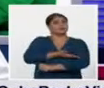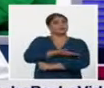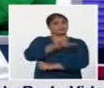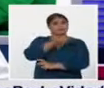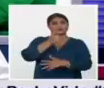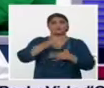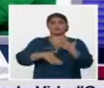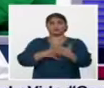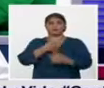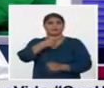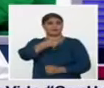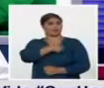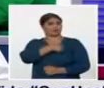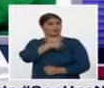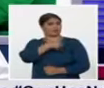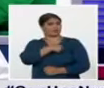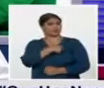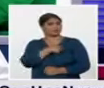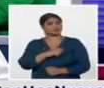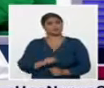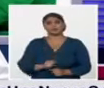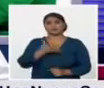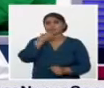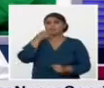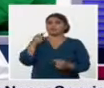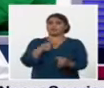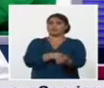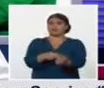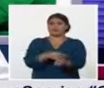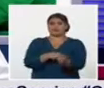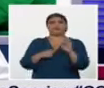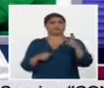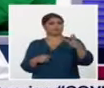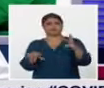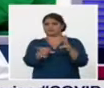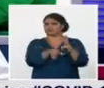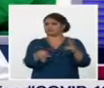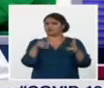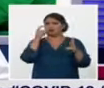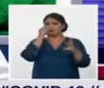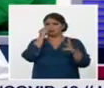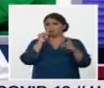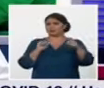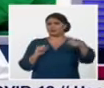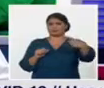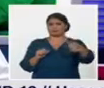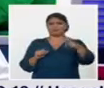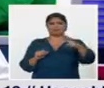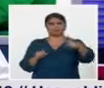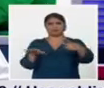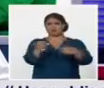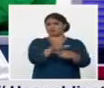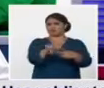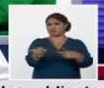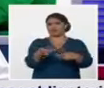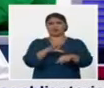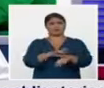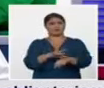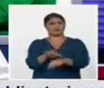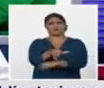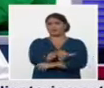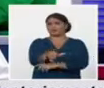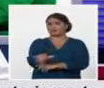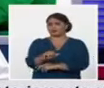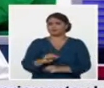cardiopatía isquémica y una diabetes mellitus en este caso. Además, esta paciente había sido operada de una neoplasia de